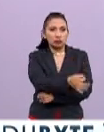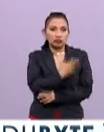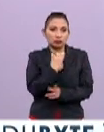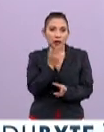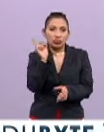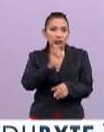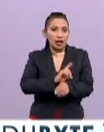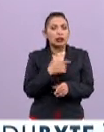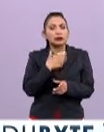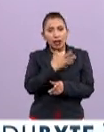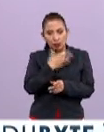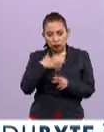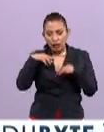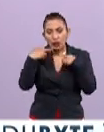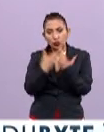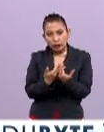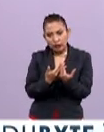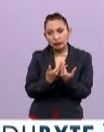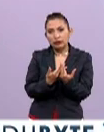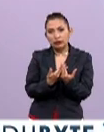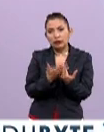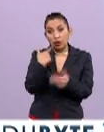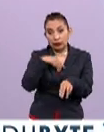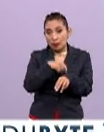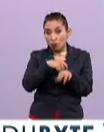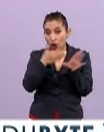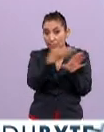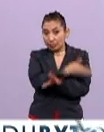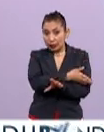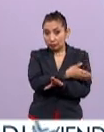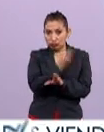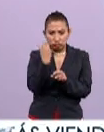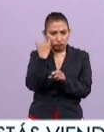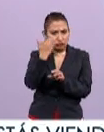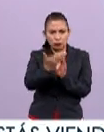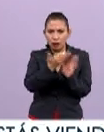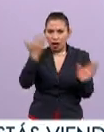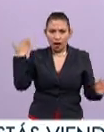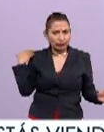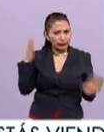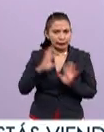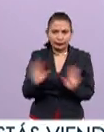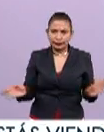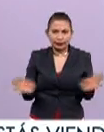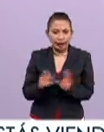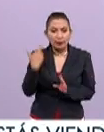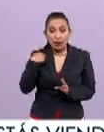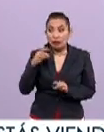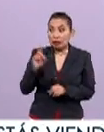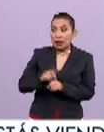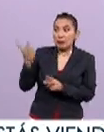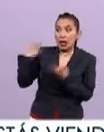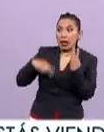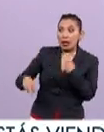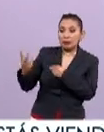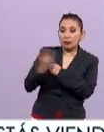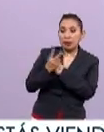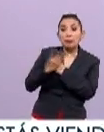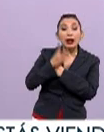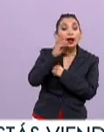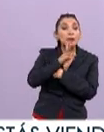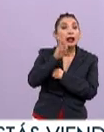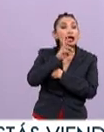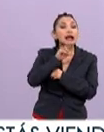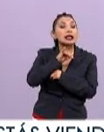¿no? De hecho, tenemos una reunión. ¿Avisan con tiempecito? Con mucho tiempo, sí. De hecho, ya sabe el maestro que ese día le va a tocar. Sí, para hacer el piloto